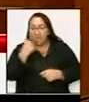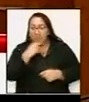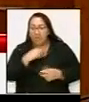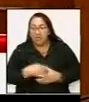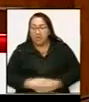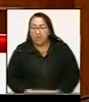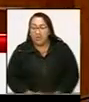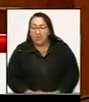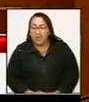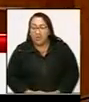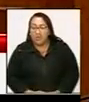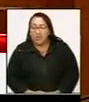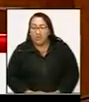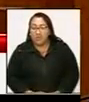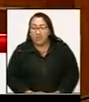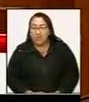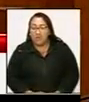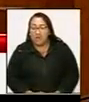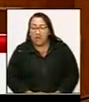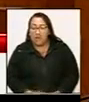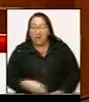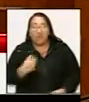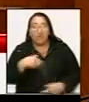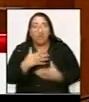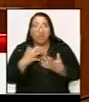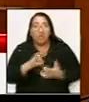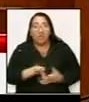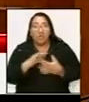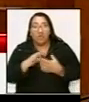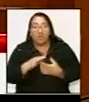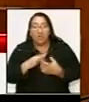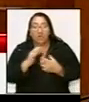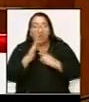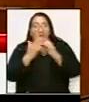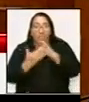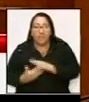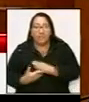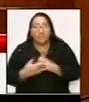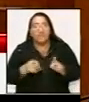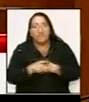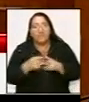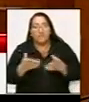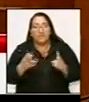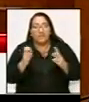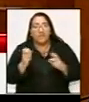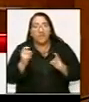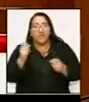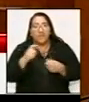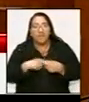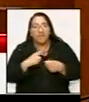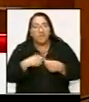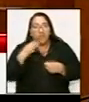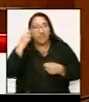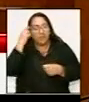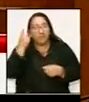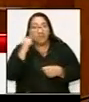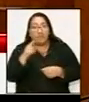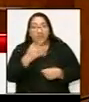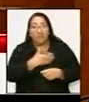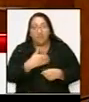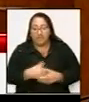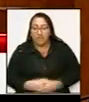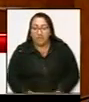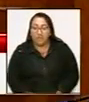mujeres, como si no fuéramos nosotras las que de manera especial somos discriminadas también en el ámbito de la participación política. Por eso,